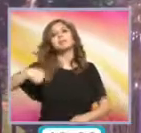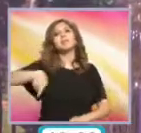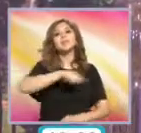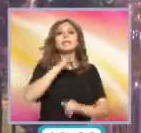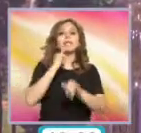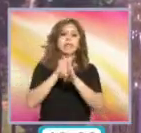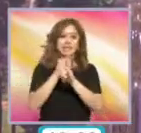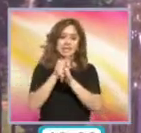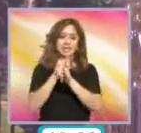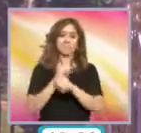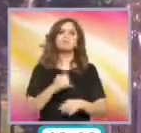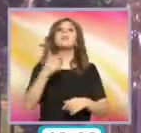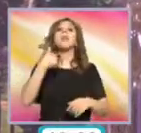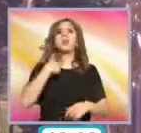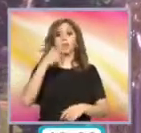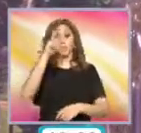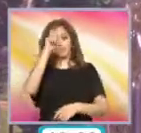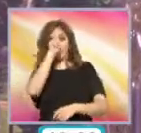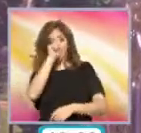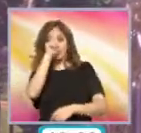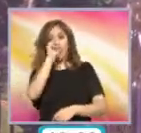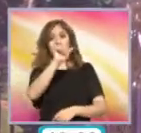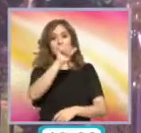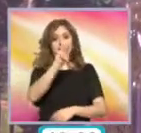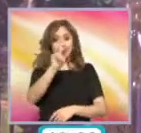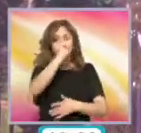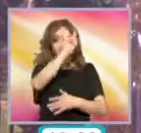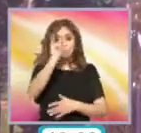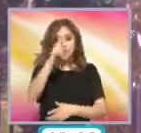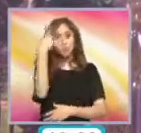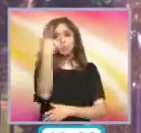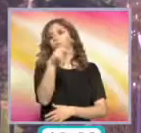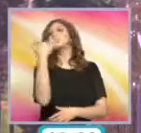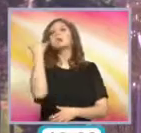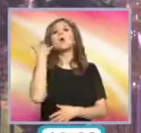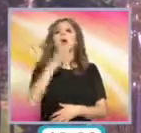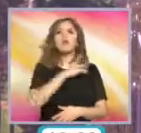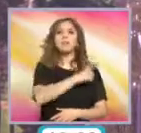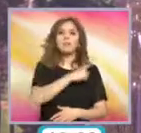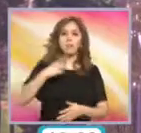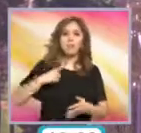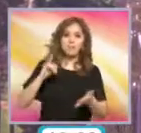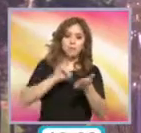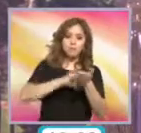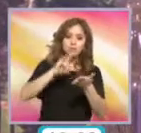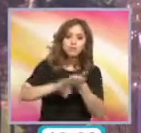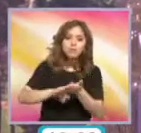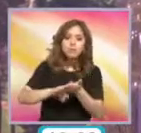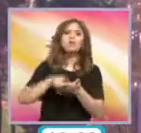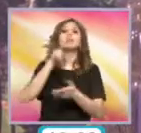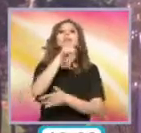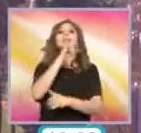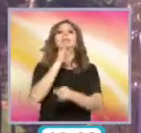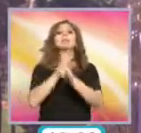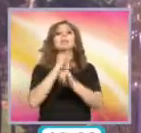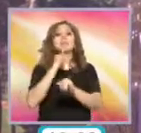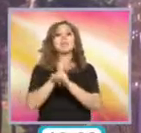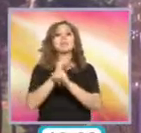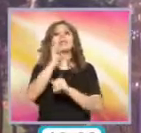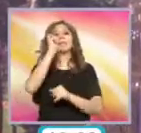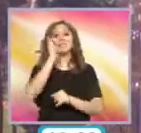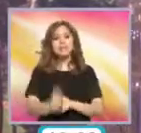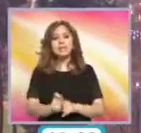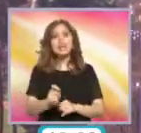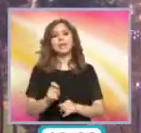faltar. instaladas? Bueno, la primera, y esta es inevitable, de hecho, no hay servicios en internet que te permitan usarlos si